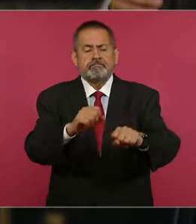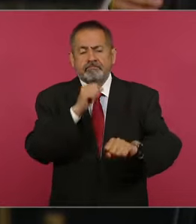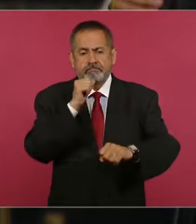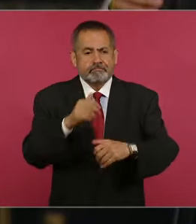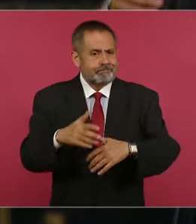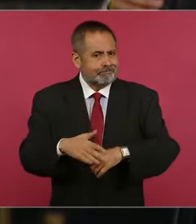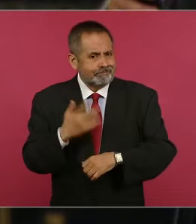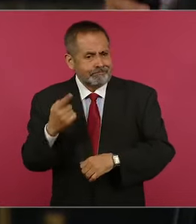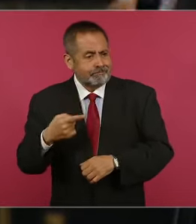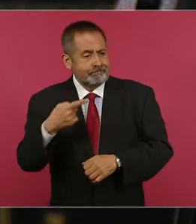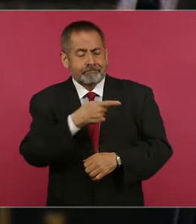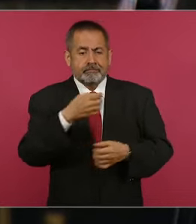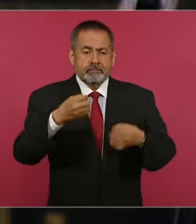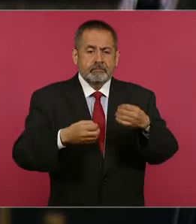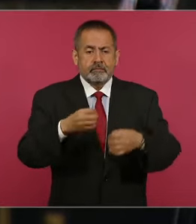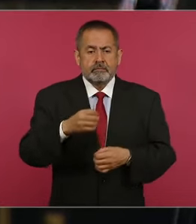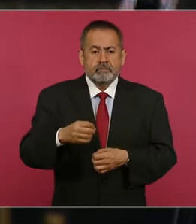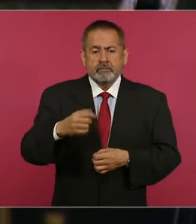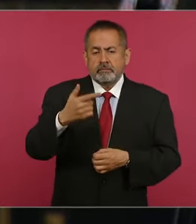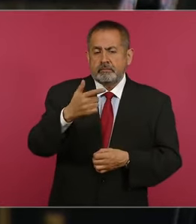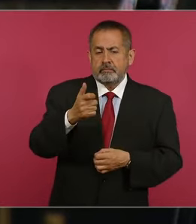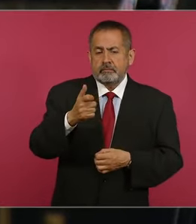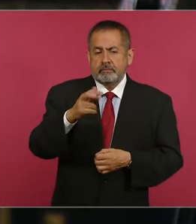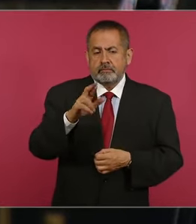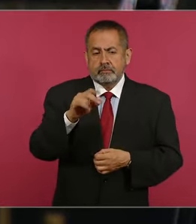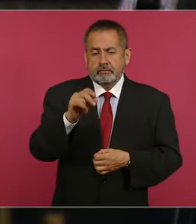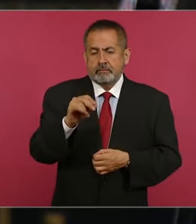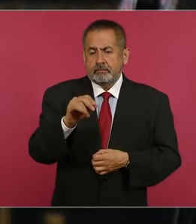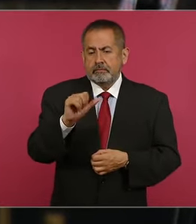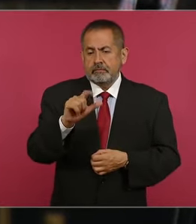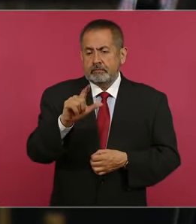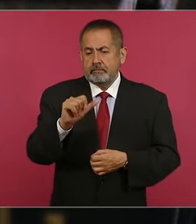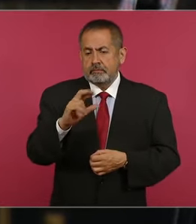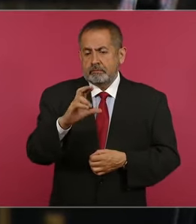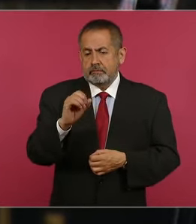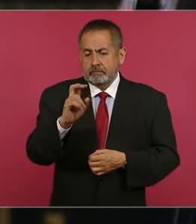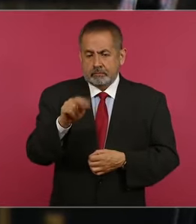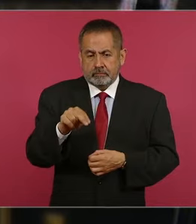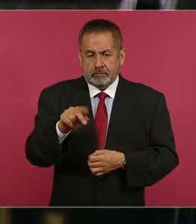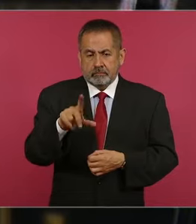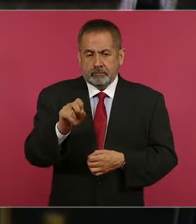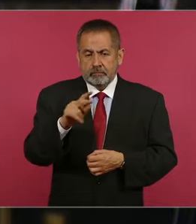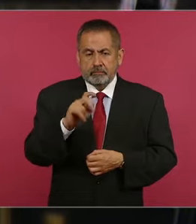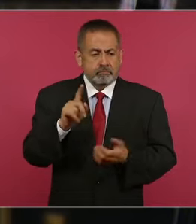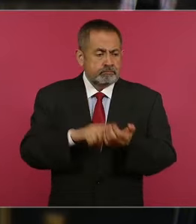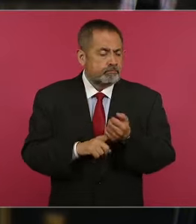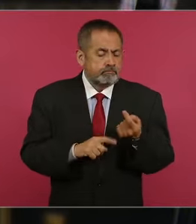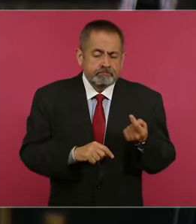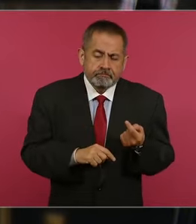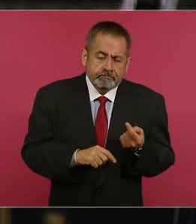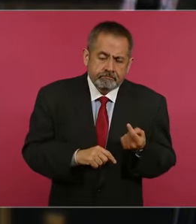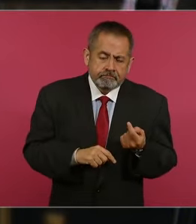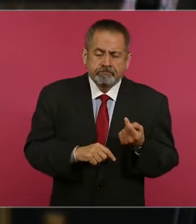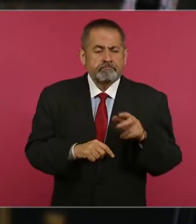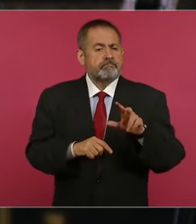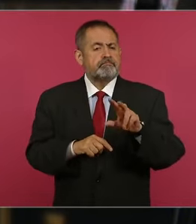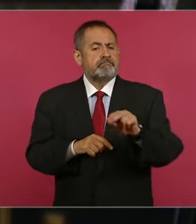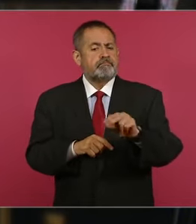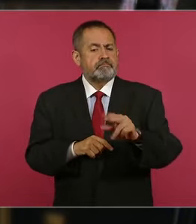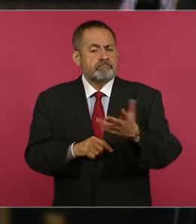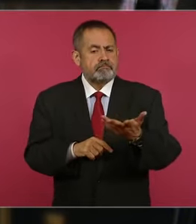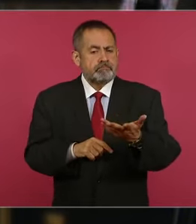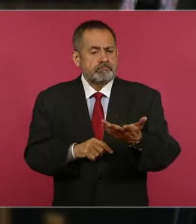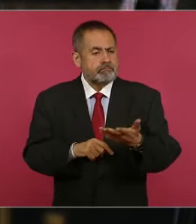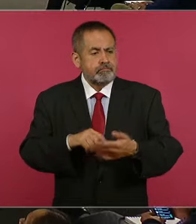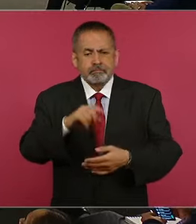de que el juez Gerardo Genaro Alarcón López le negara inicialmente. Destaca que es